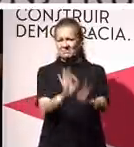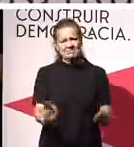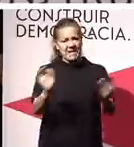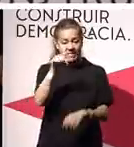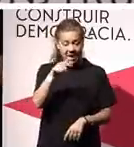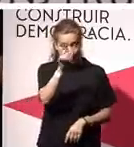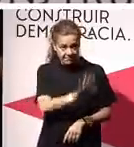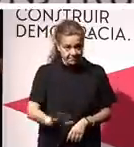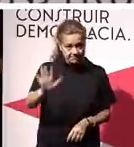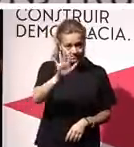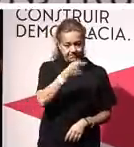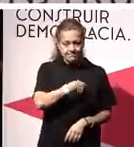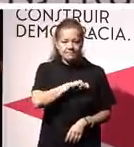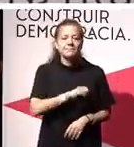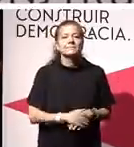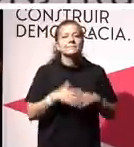este país.